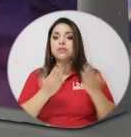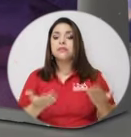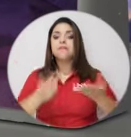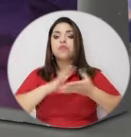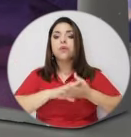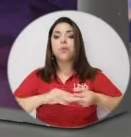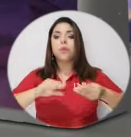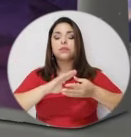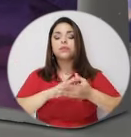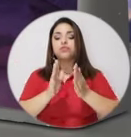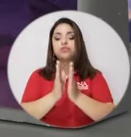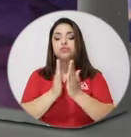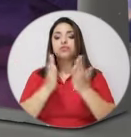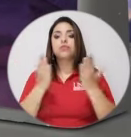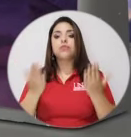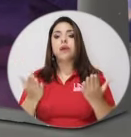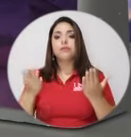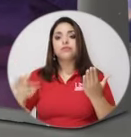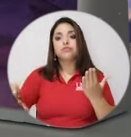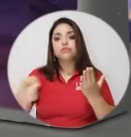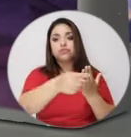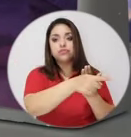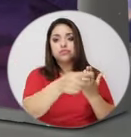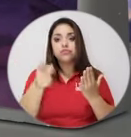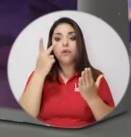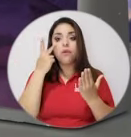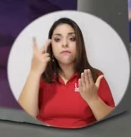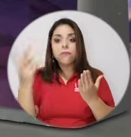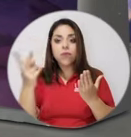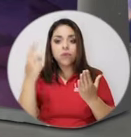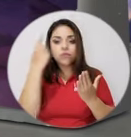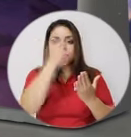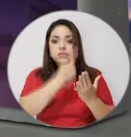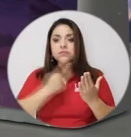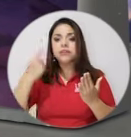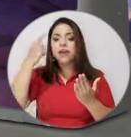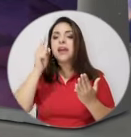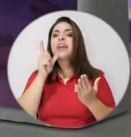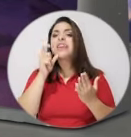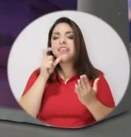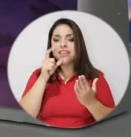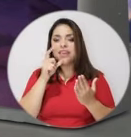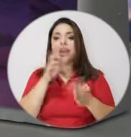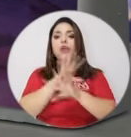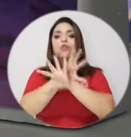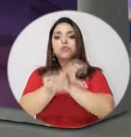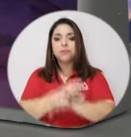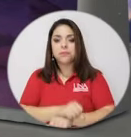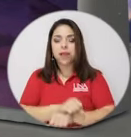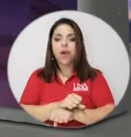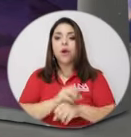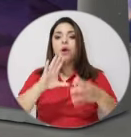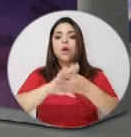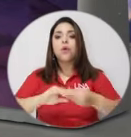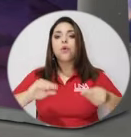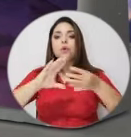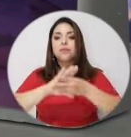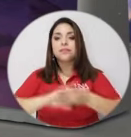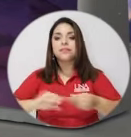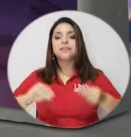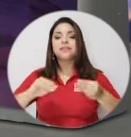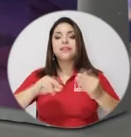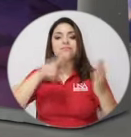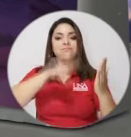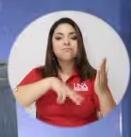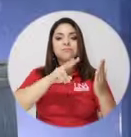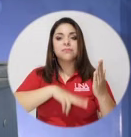tomo un libro de cuentos y lo abro frente a mis niños, ya puedo ver en sus caritas quiénes están acostumbrados, quiénes están familiarizados